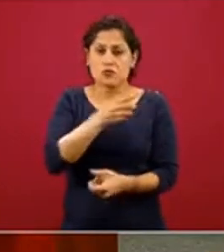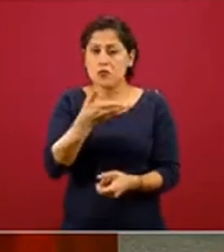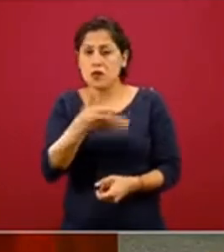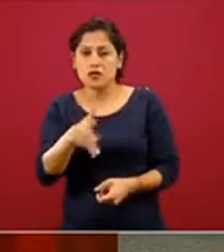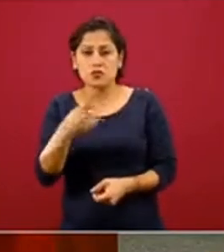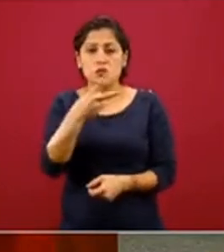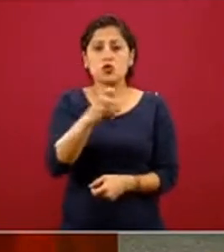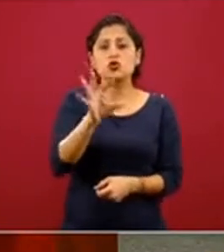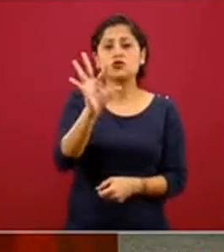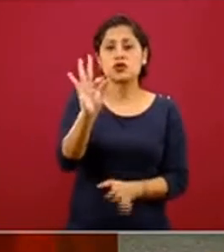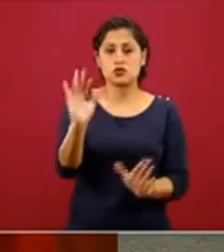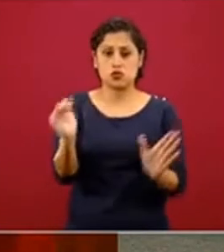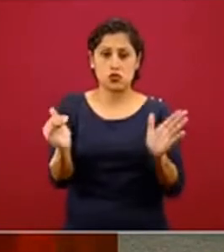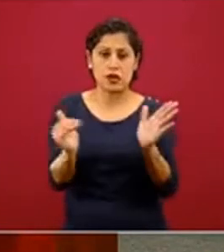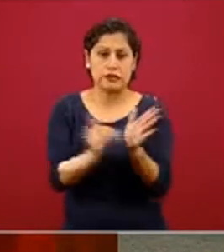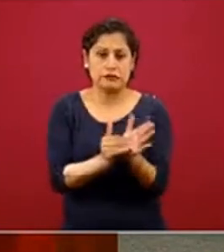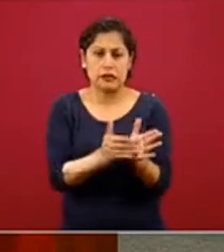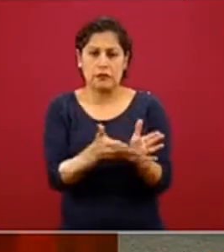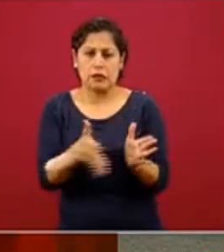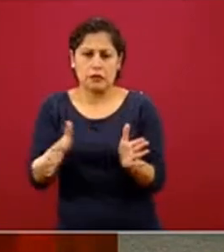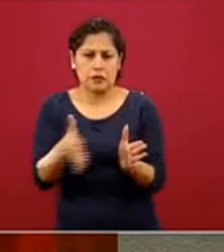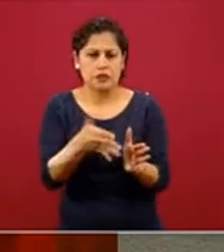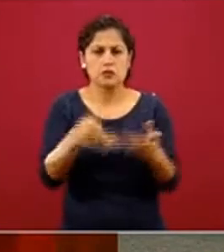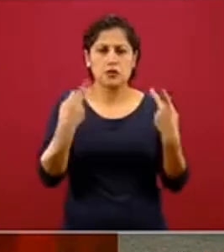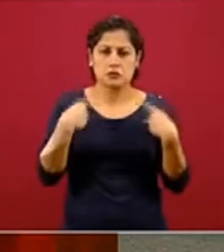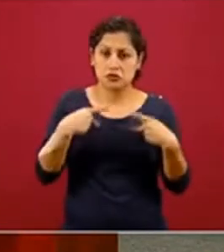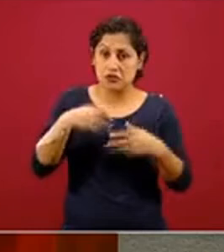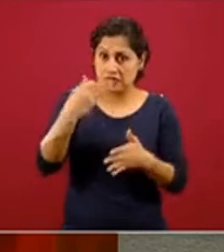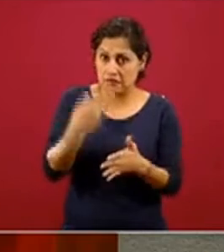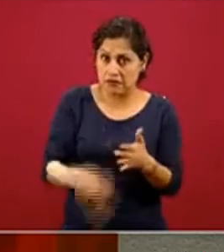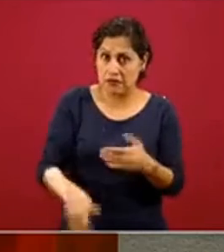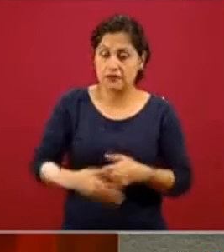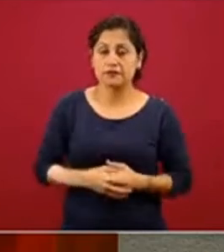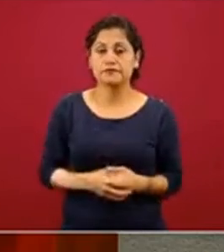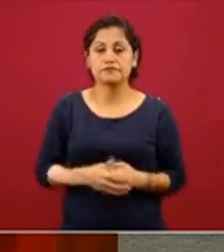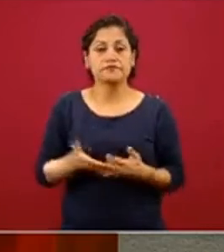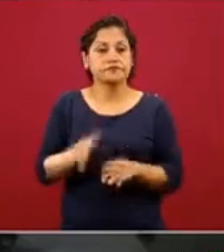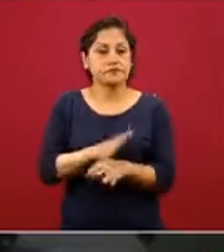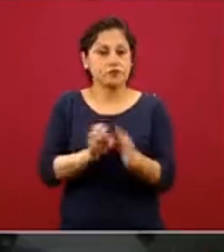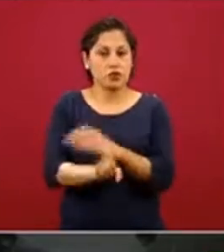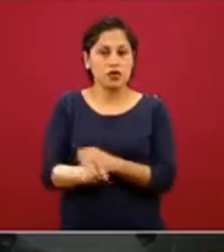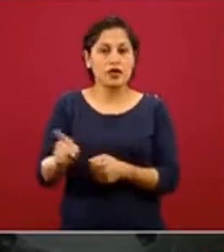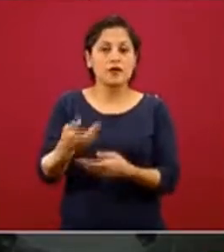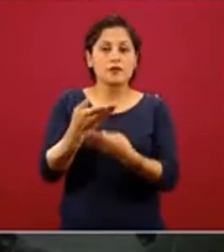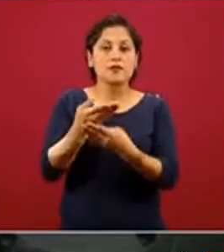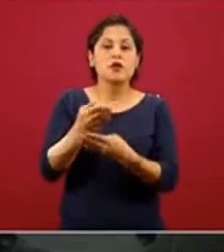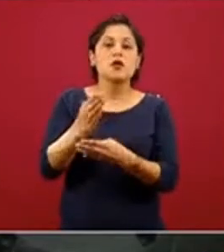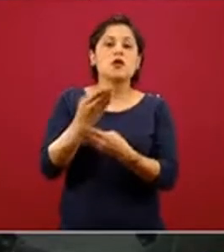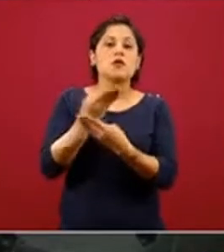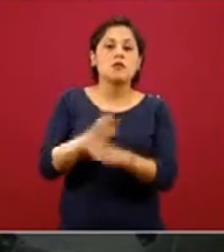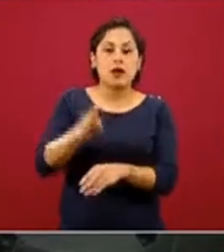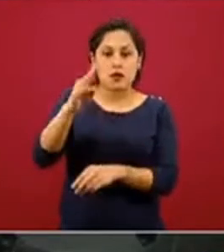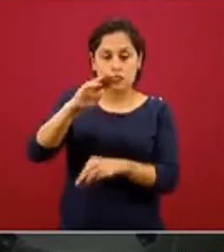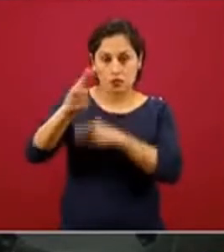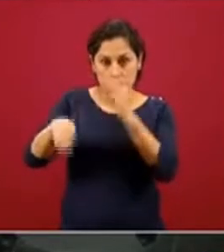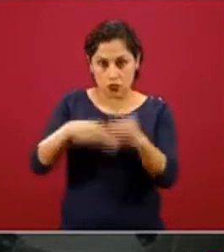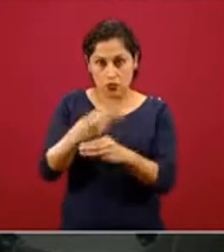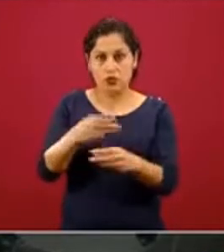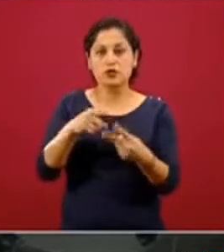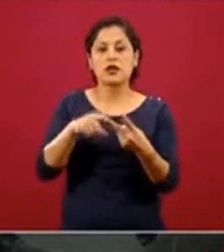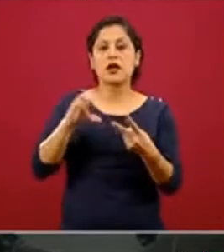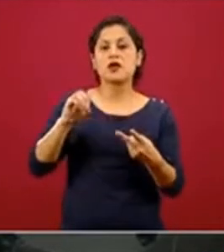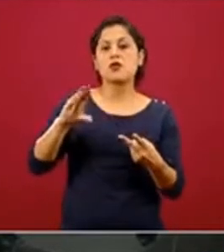240,000, según algunos cálculos que ha hecho, por ejemplo, el Banco Mundial o la OCDE o la propia